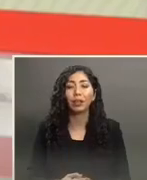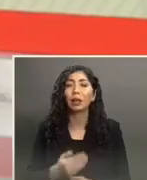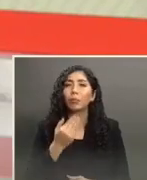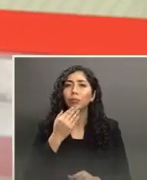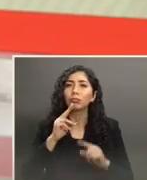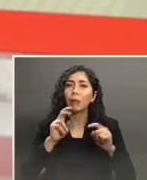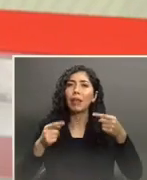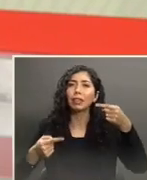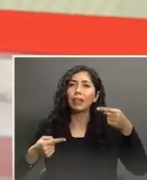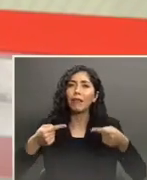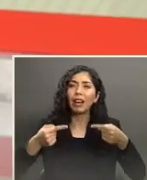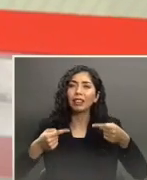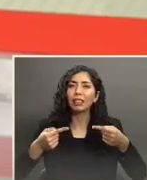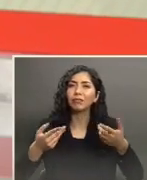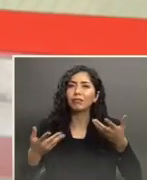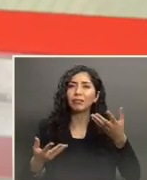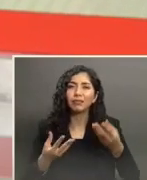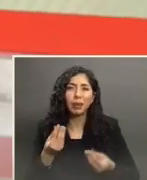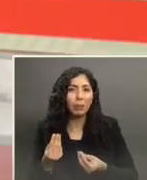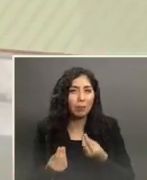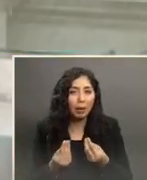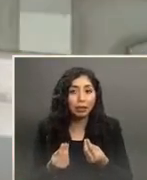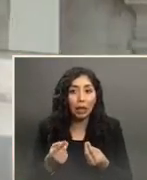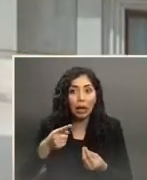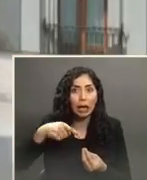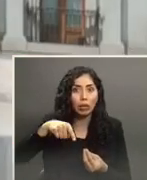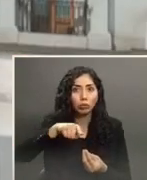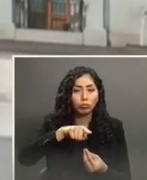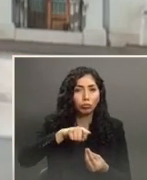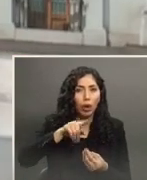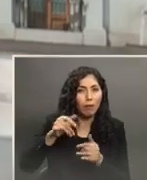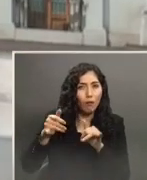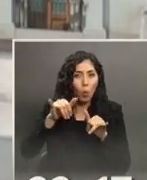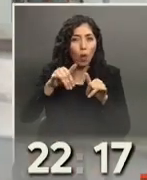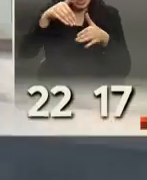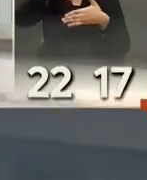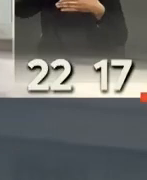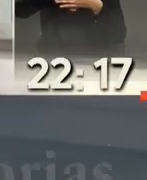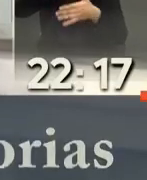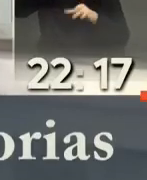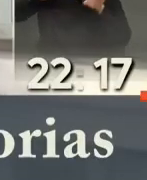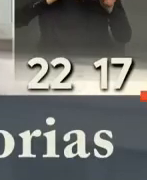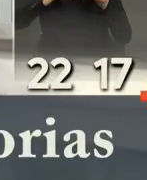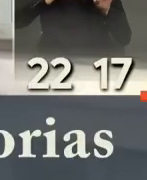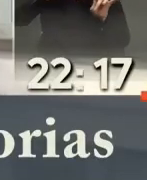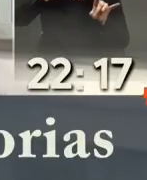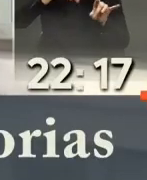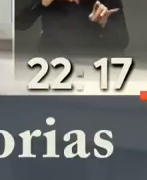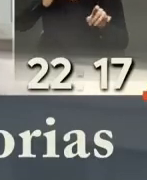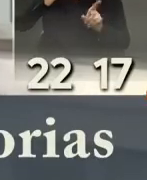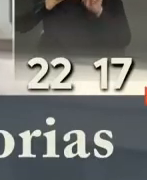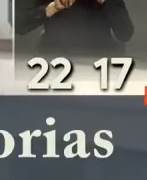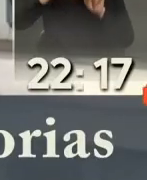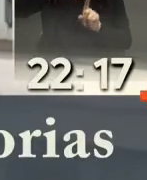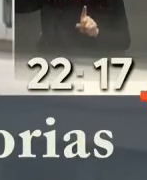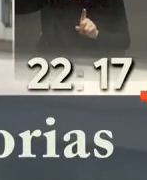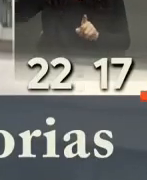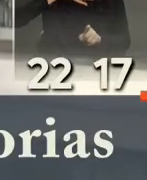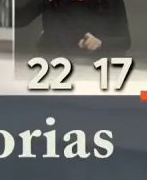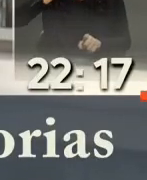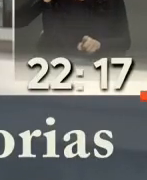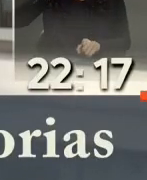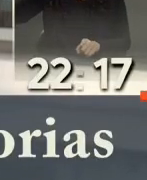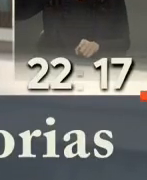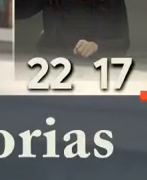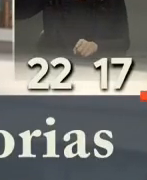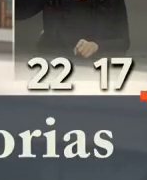cuánto influyen estos en una elección expertos e iecsa cantidad nos cuentan sus experiencias mientras se repasamos las mejores